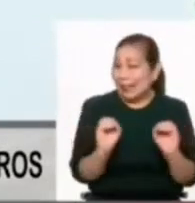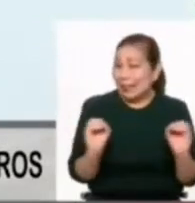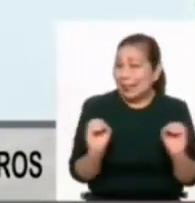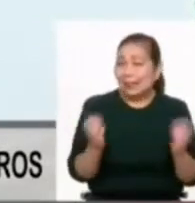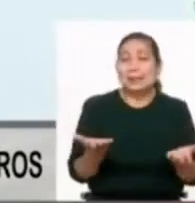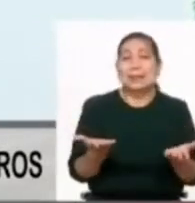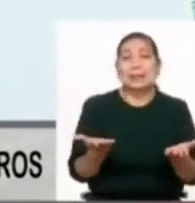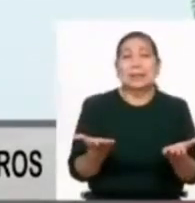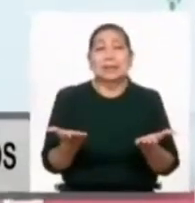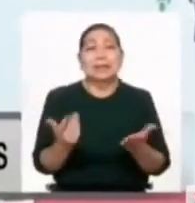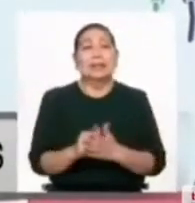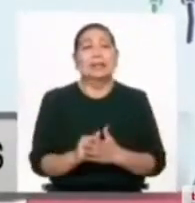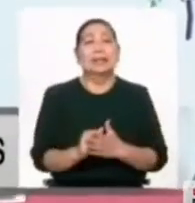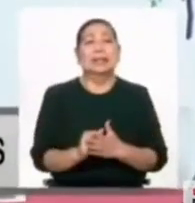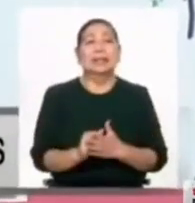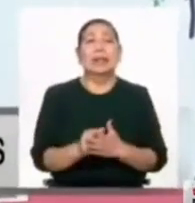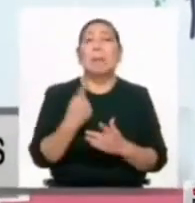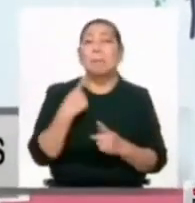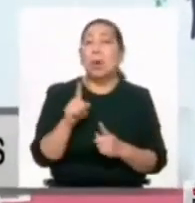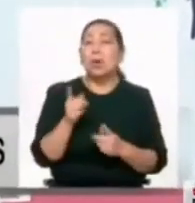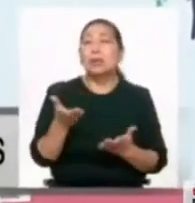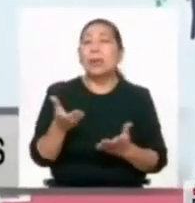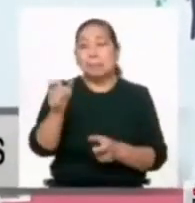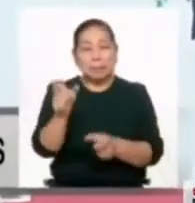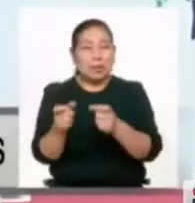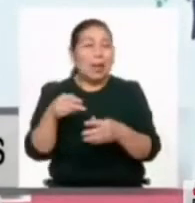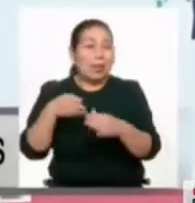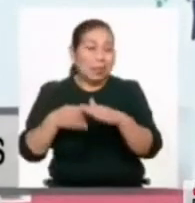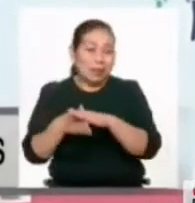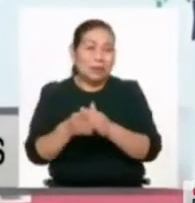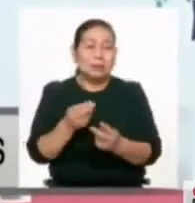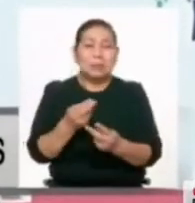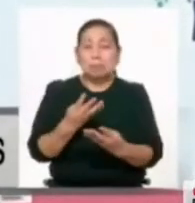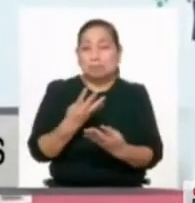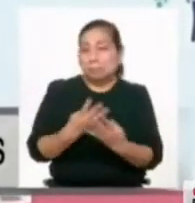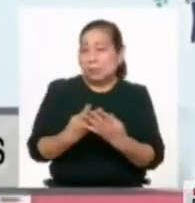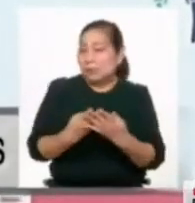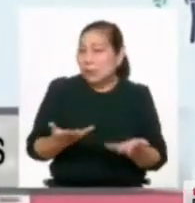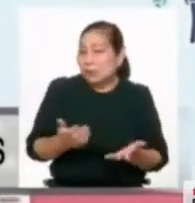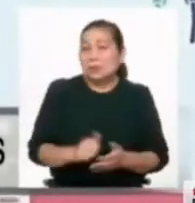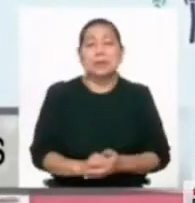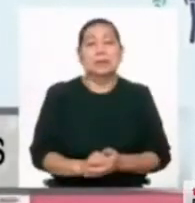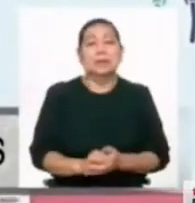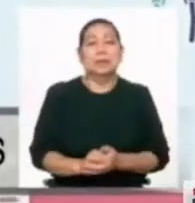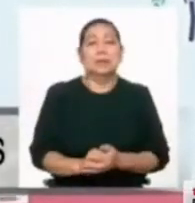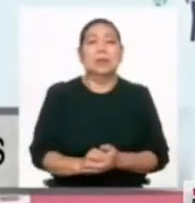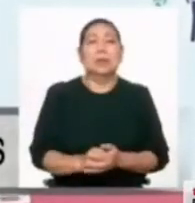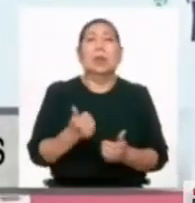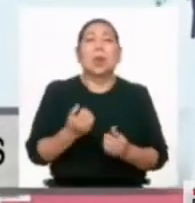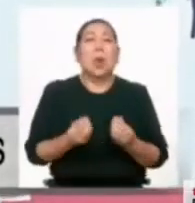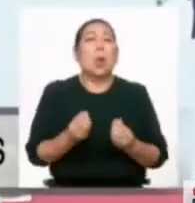cometido delitos equiparables a los de lesa humanidad, no se encuentren en